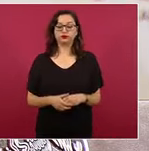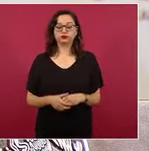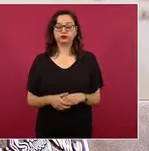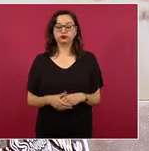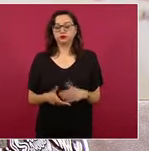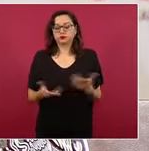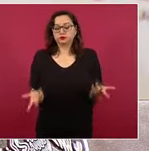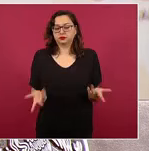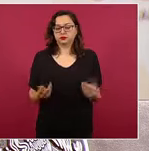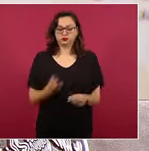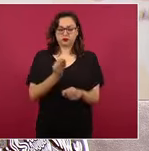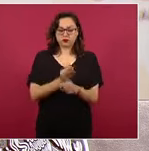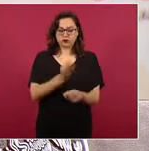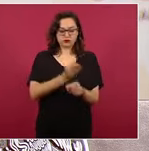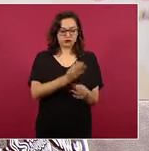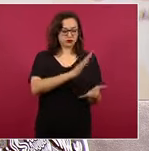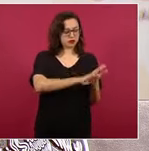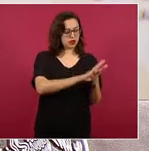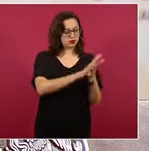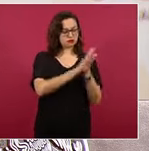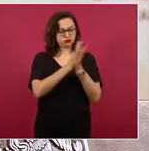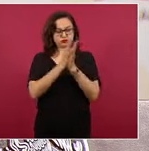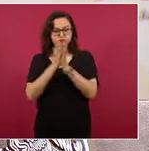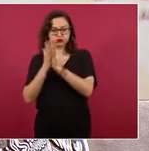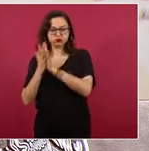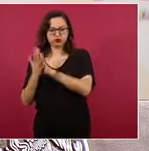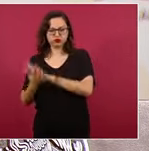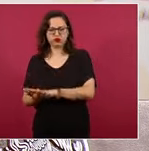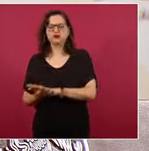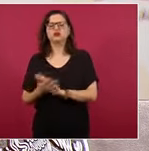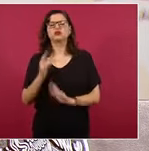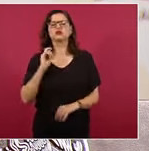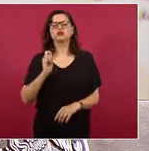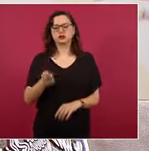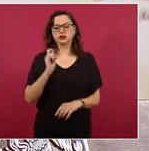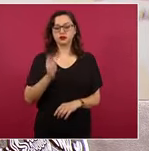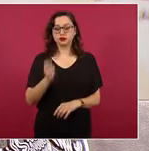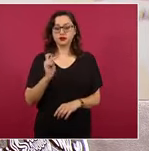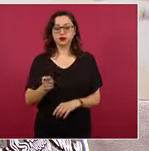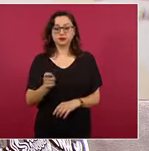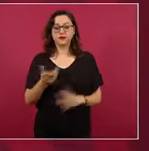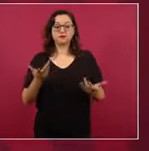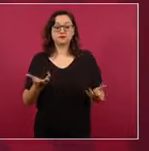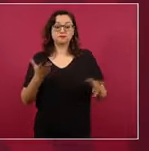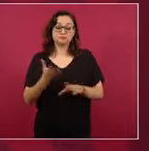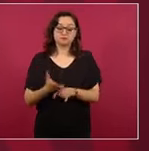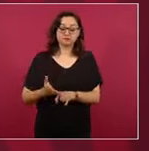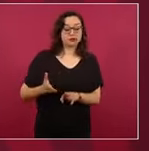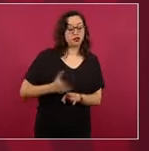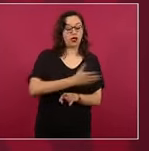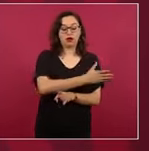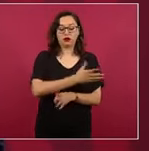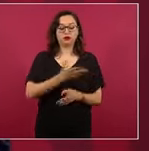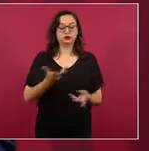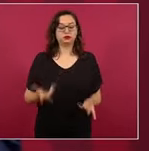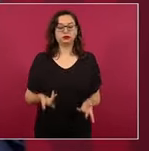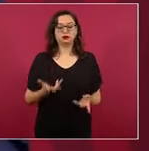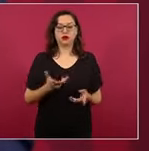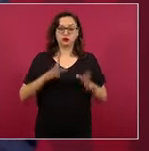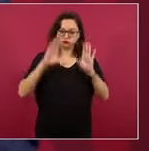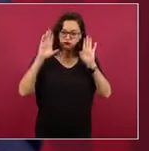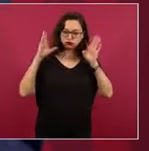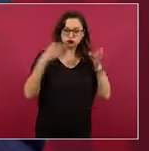pasando de dar todo el tiempo, toda la atención,